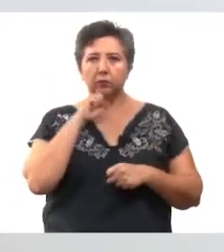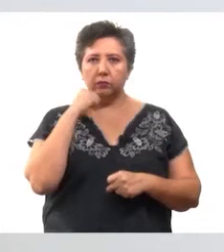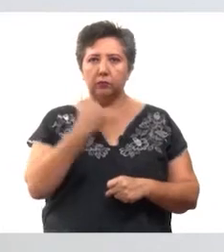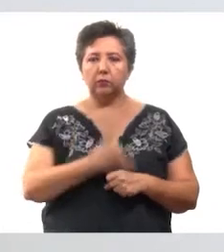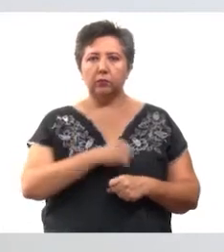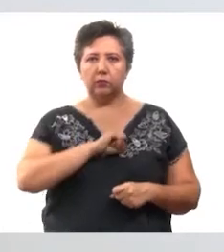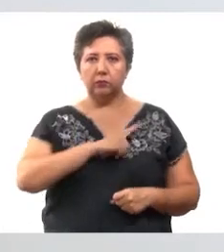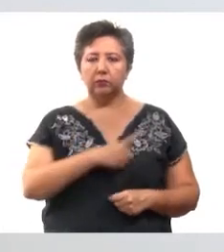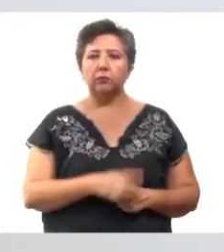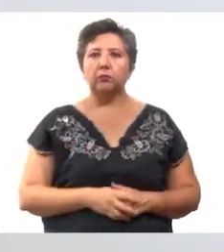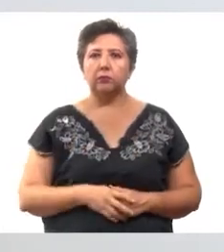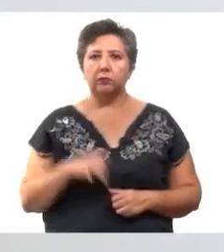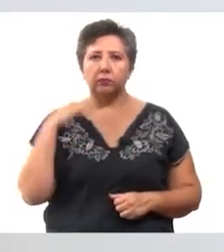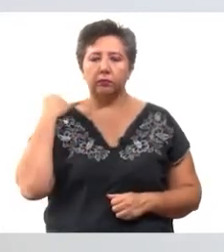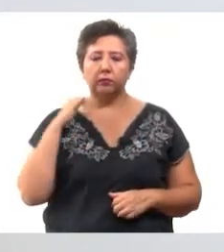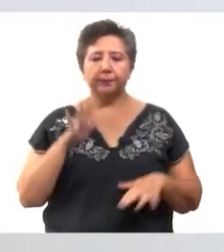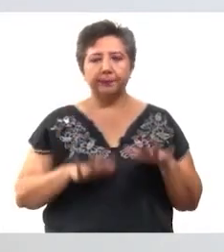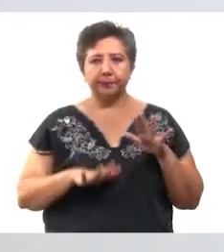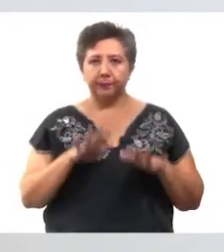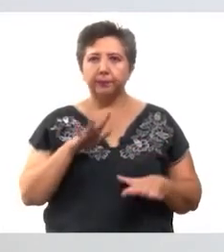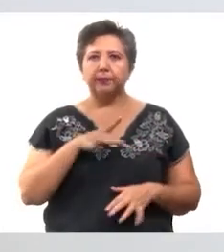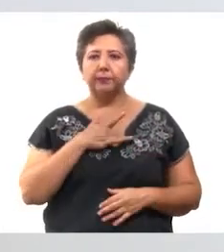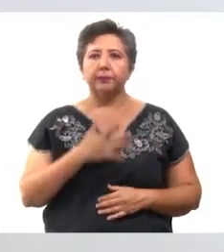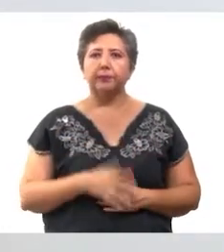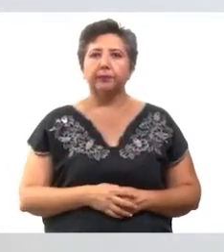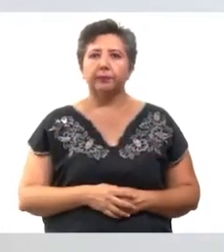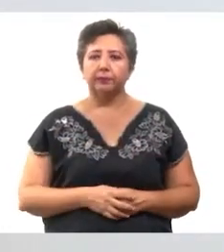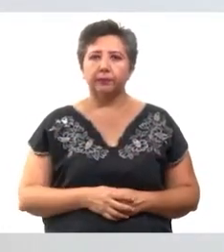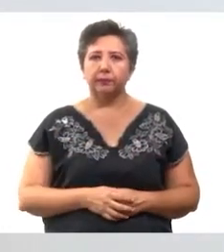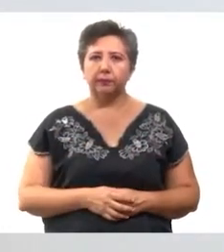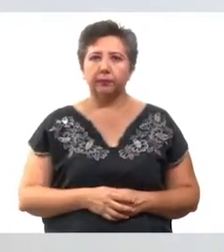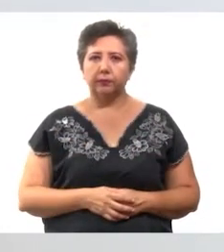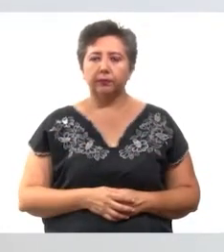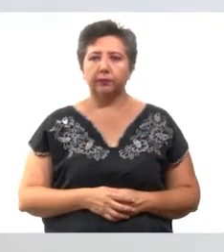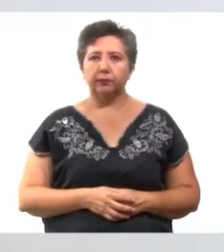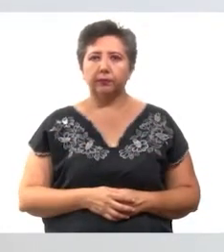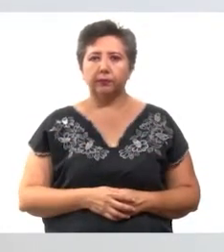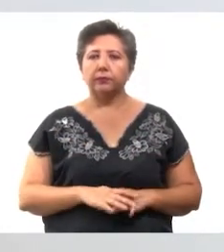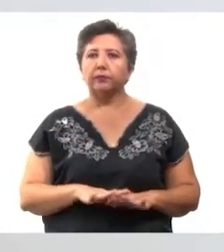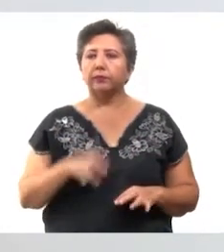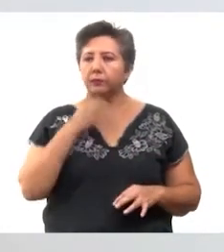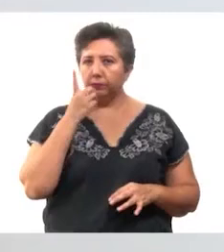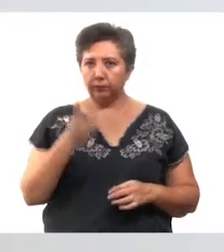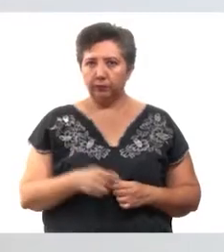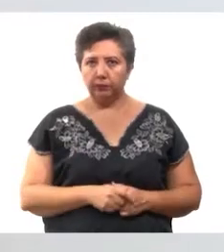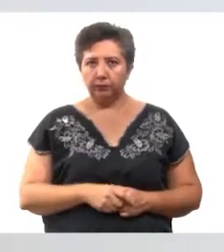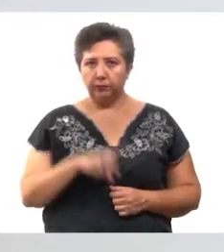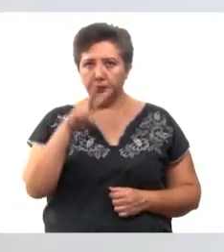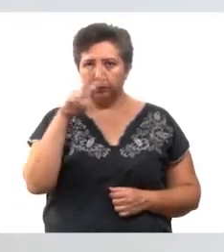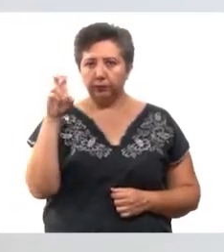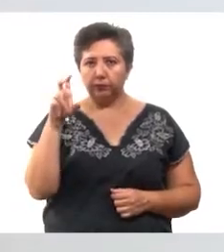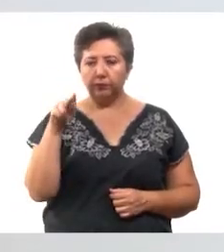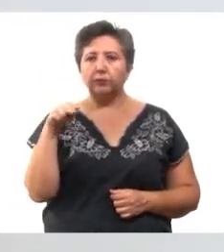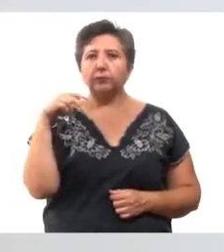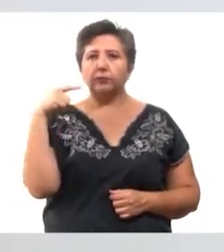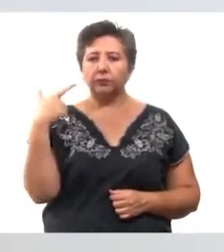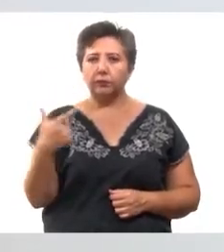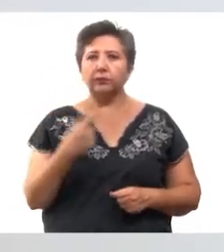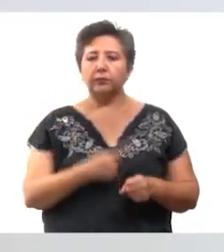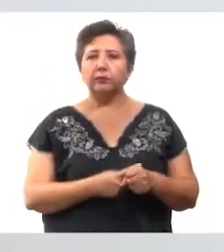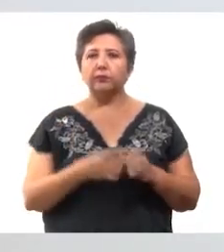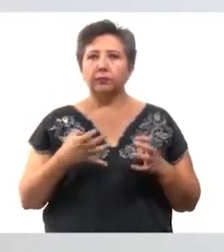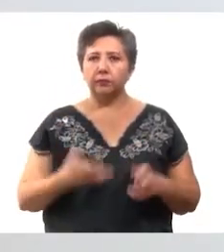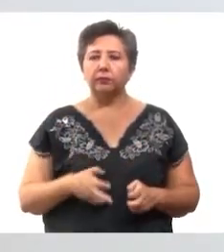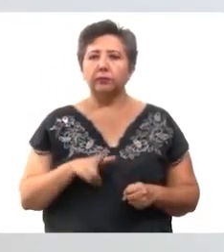personal médico de la Secretaría de Salud de Yucatán. Presentan síntomas leves. Como ya se mencionó, 287 de los